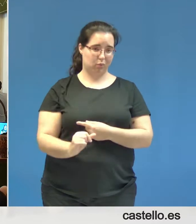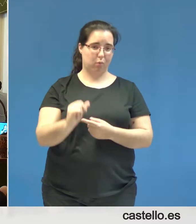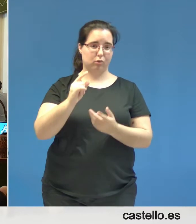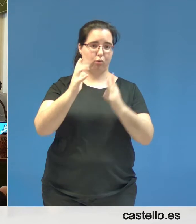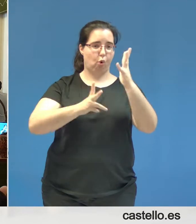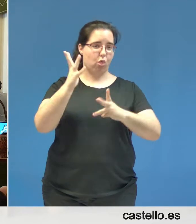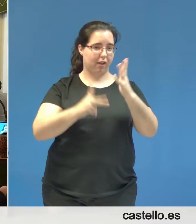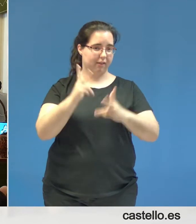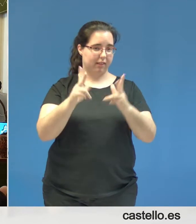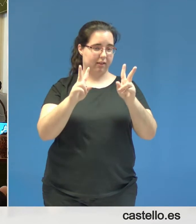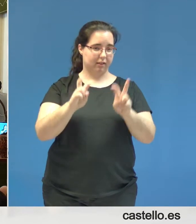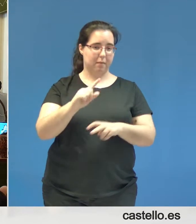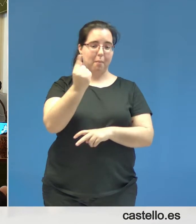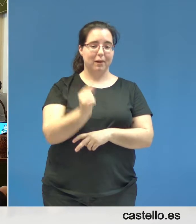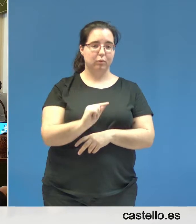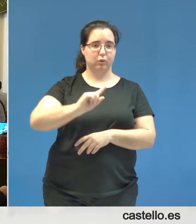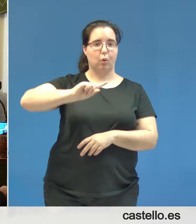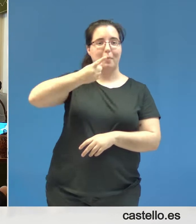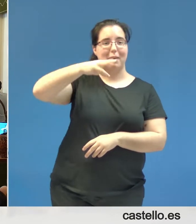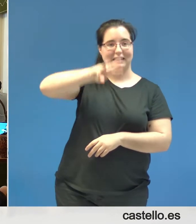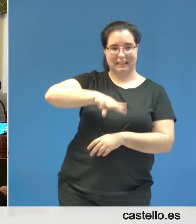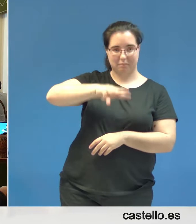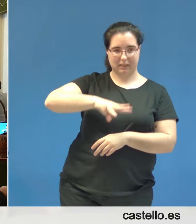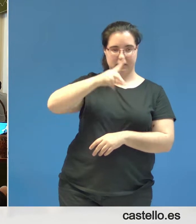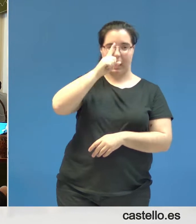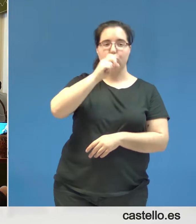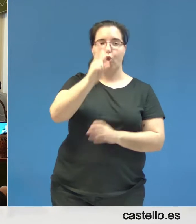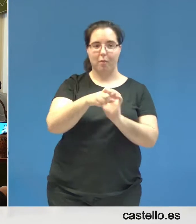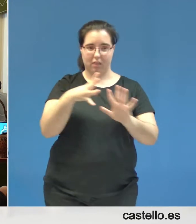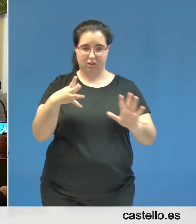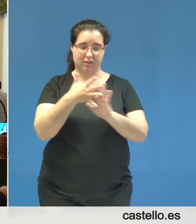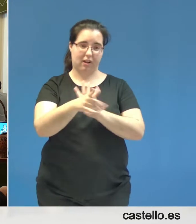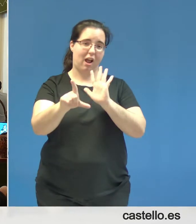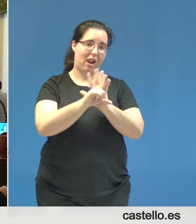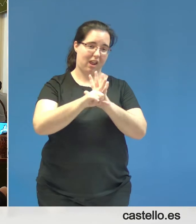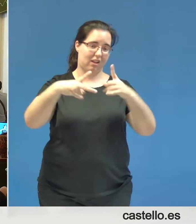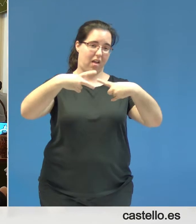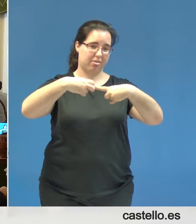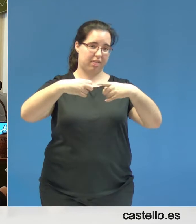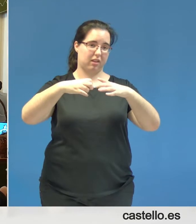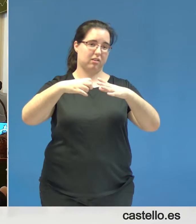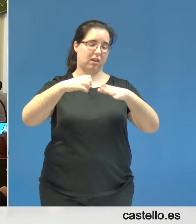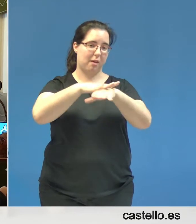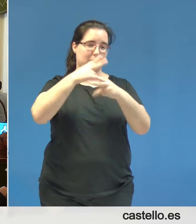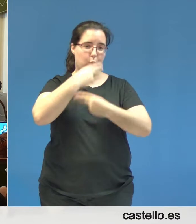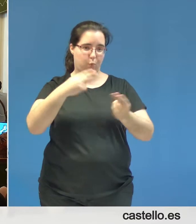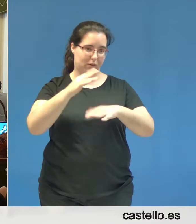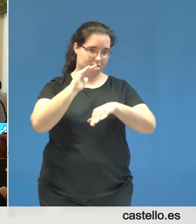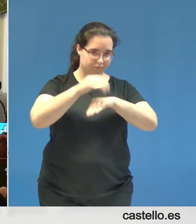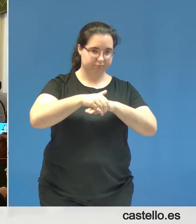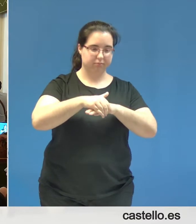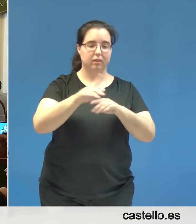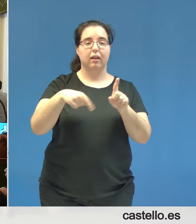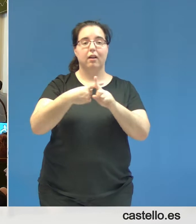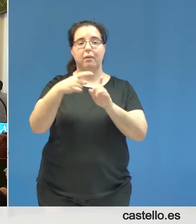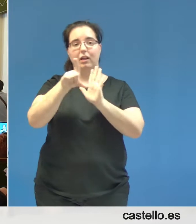la ejecución presupuestaria del primer trimestre del año 2019. Esto se hace en cumplimiento de la orden del Ministerio de Hacienda y Administraciones Públicas del 1 de octubre en relación con la Ley Orgánica